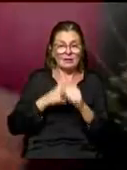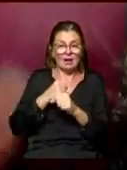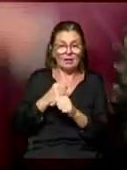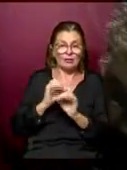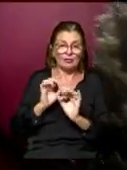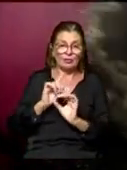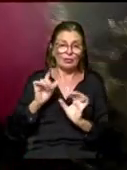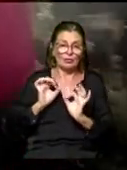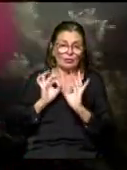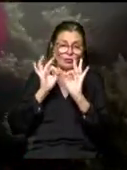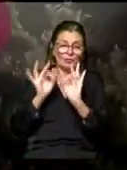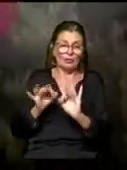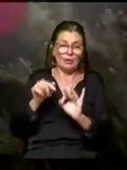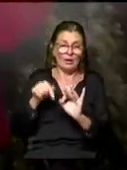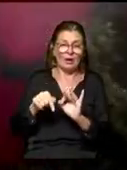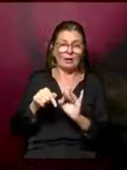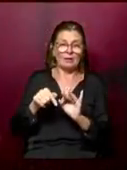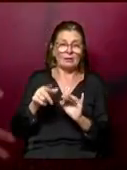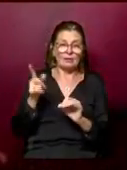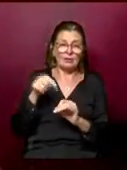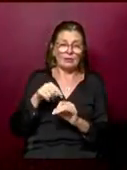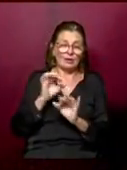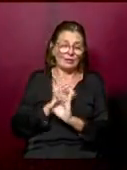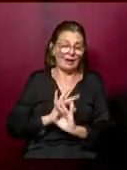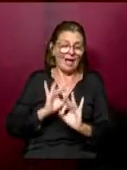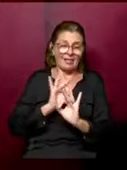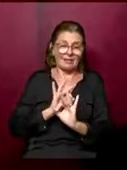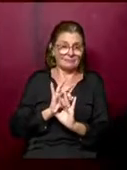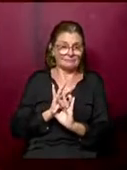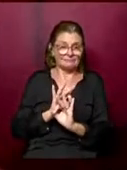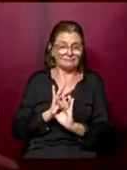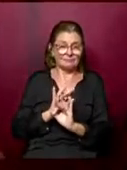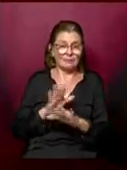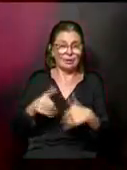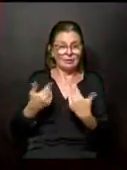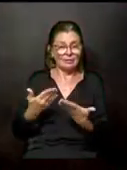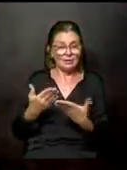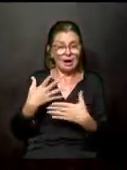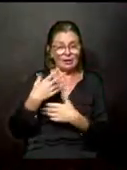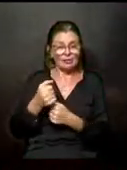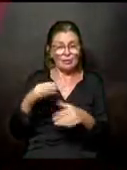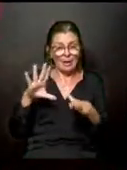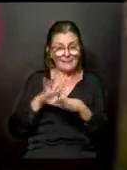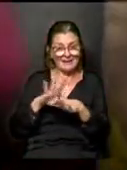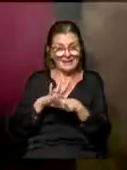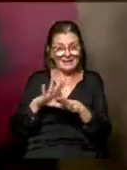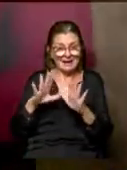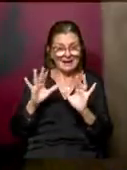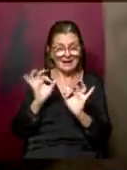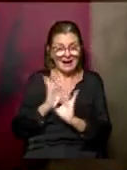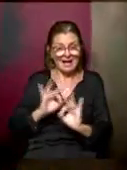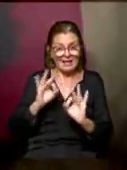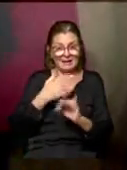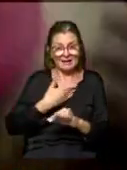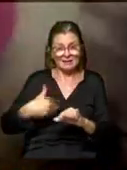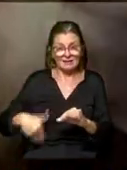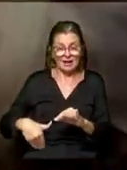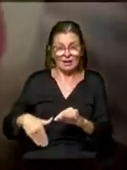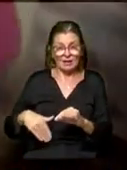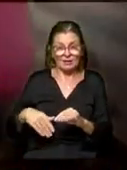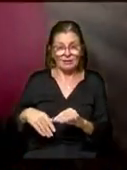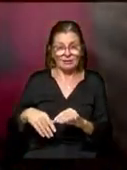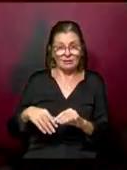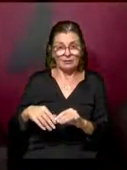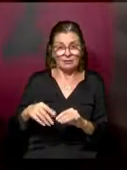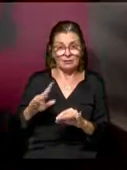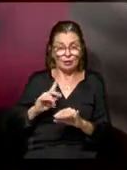acá. No vino nadie, no. O sea que no recibieron ayuda del MIDES en ningún momento, del Estado en ningún momento.